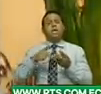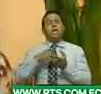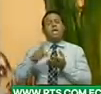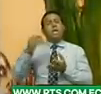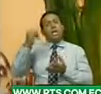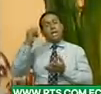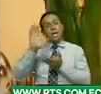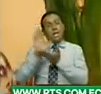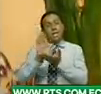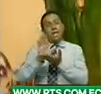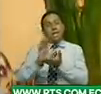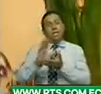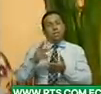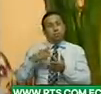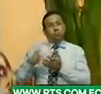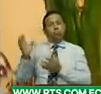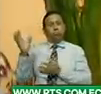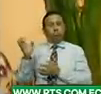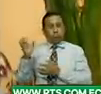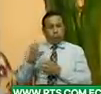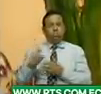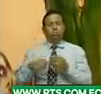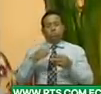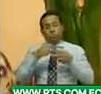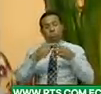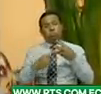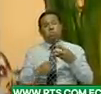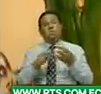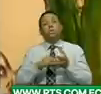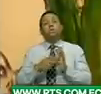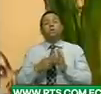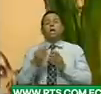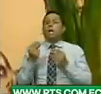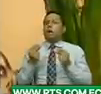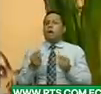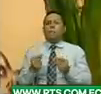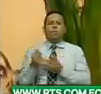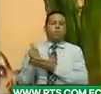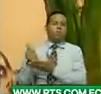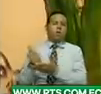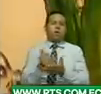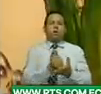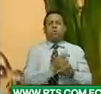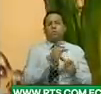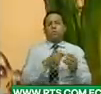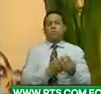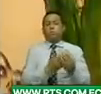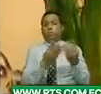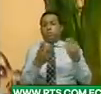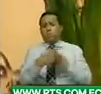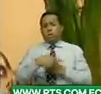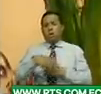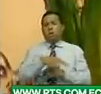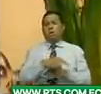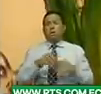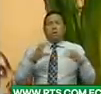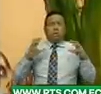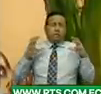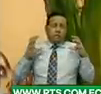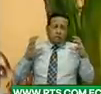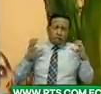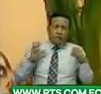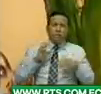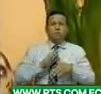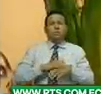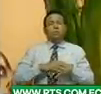una respuesta inmediata para ayudar a esos miles de ciudadanos que se encuentran totalmente asfixiados por la